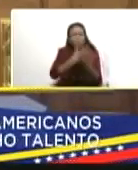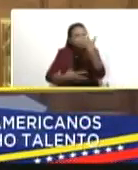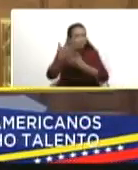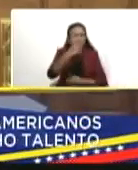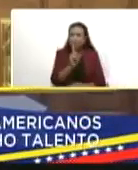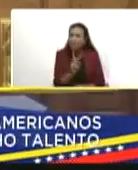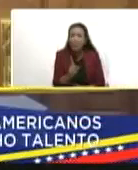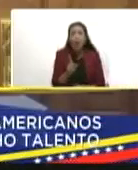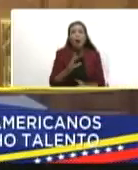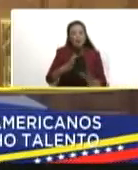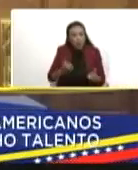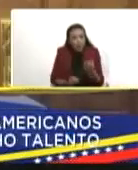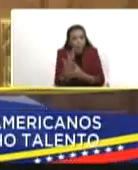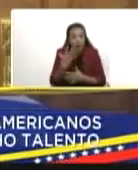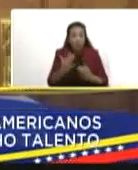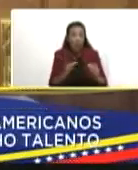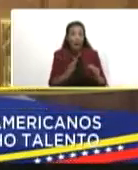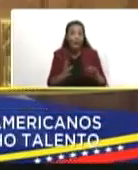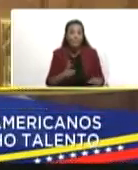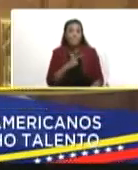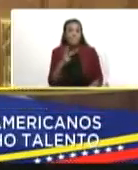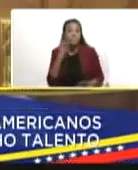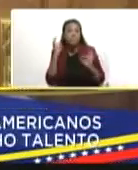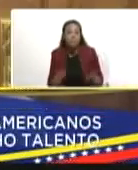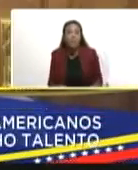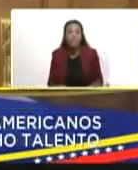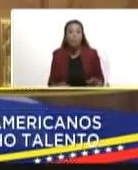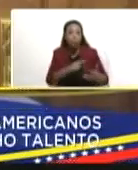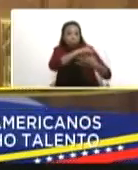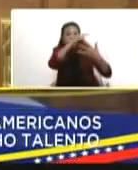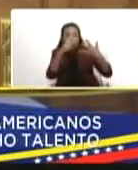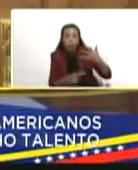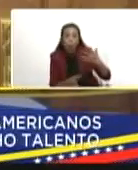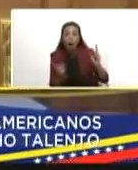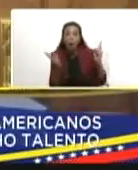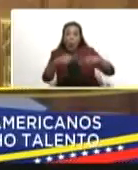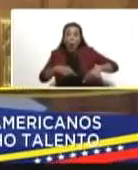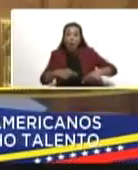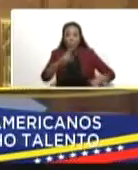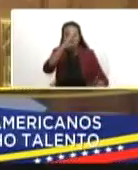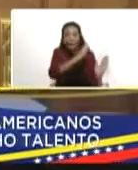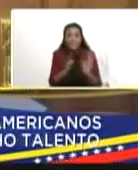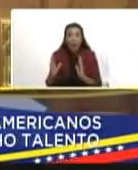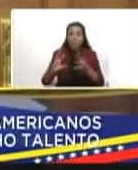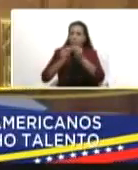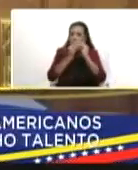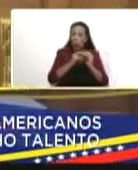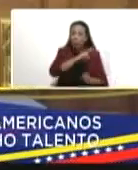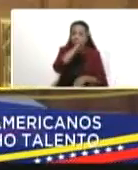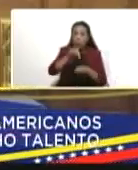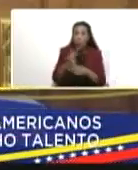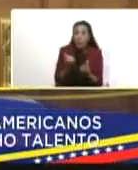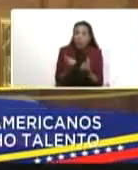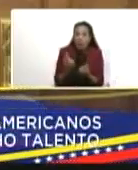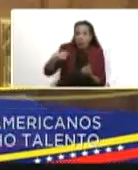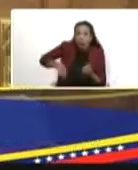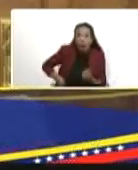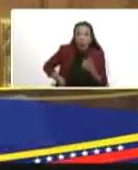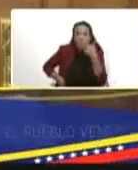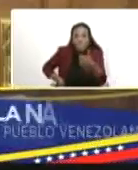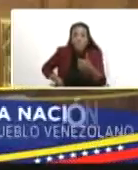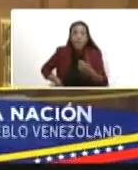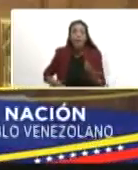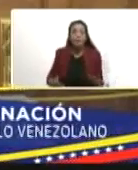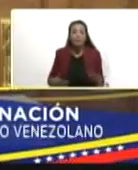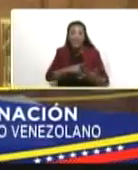que si mantenemos los fundamentos de nuestro plan de recuperación Nacional